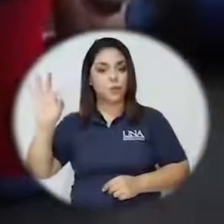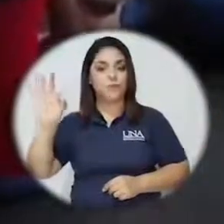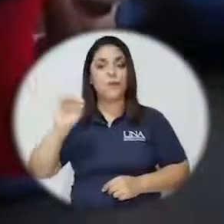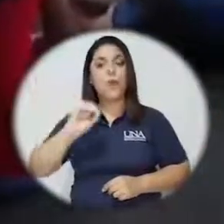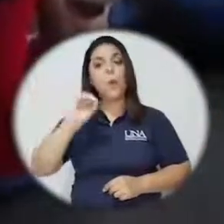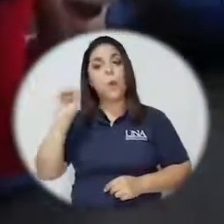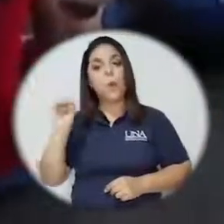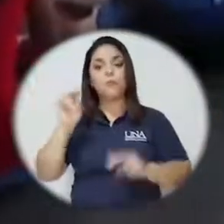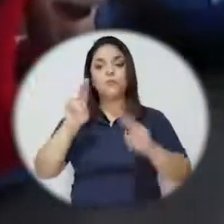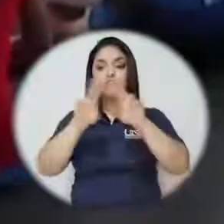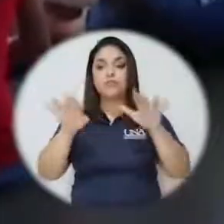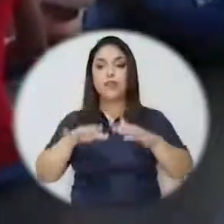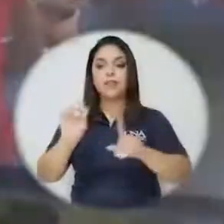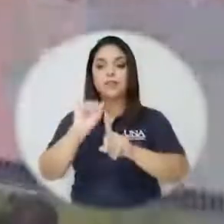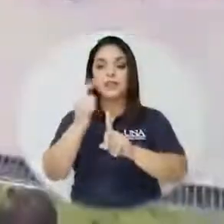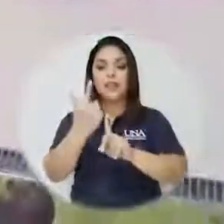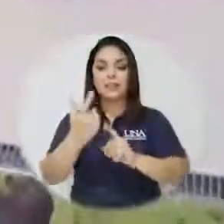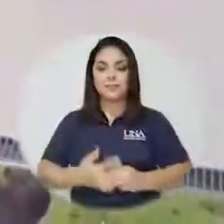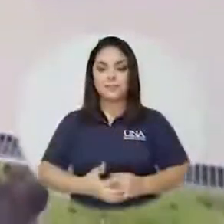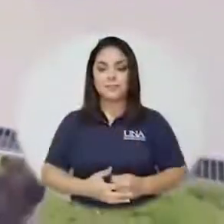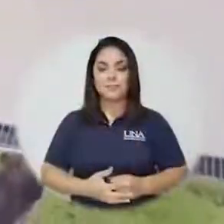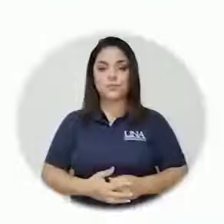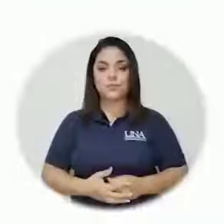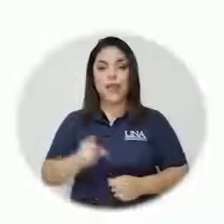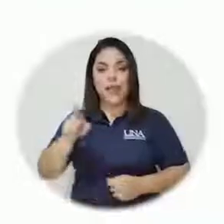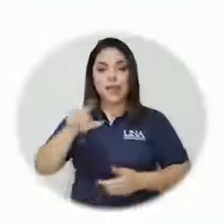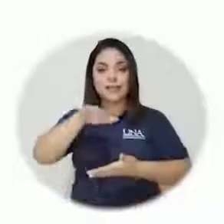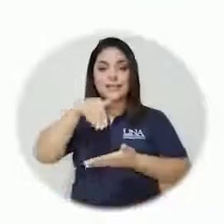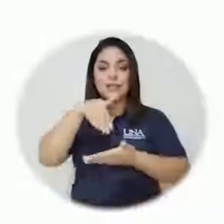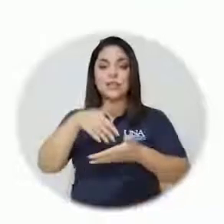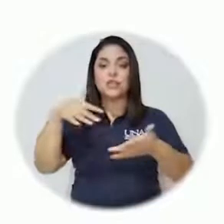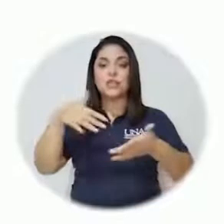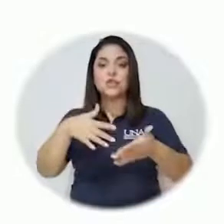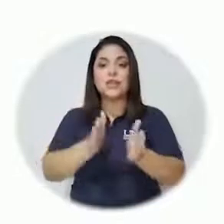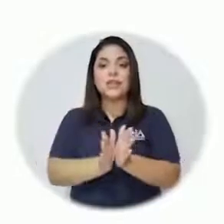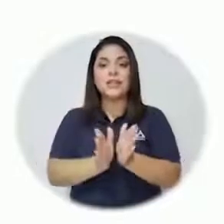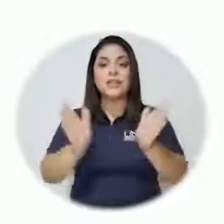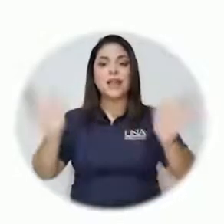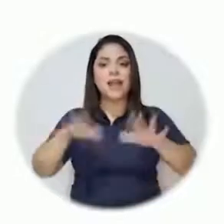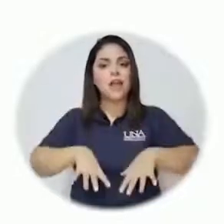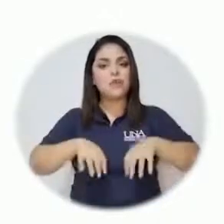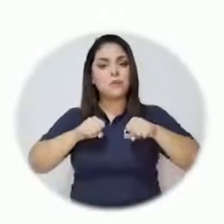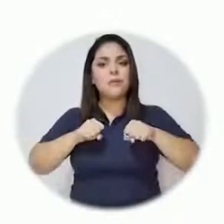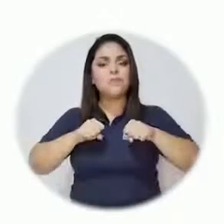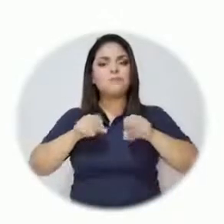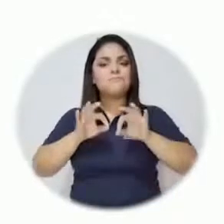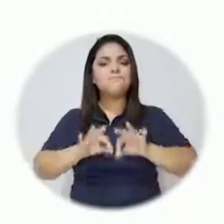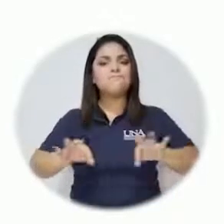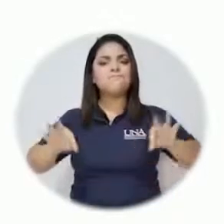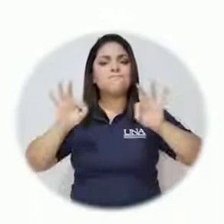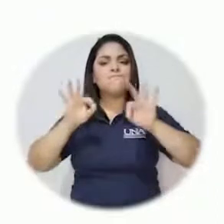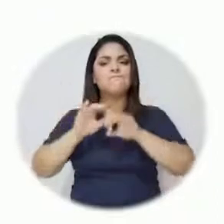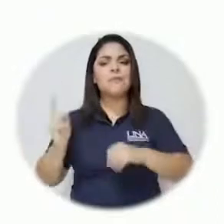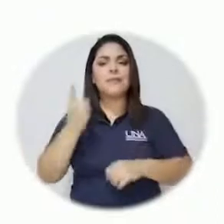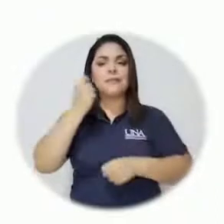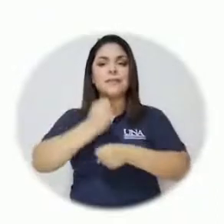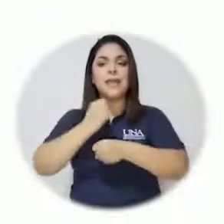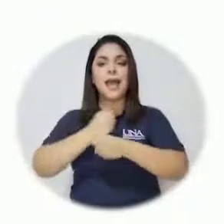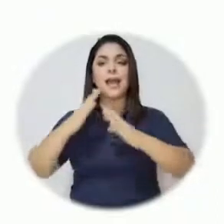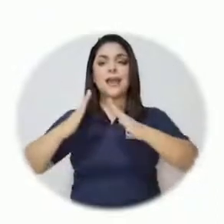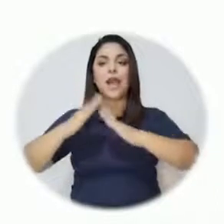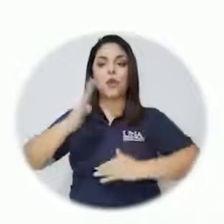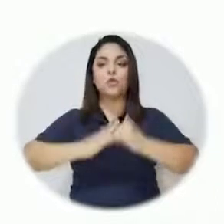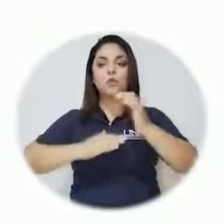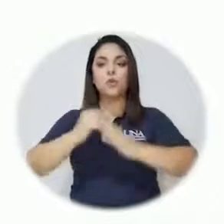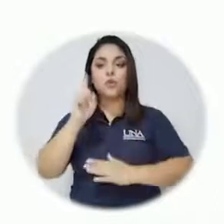2277-3309 o en sus redes sociales. En el Centro de Estudios Generales asumimos la primordial tarea de